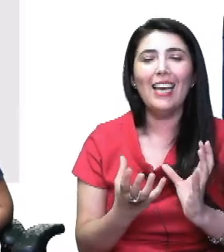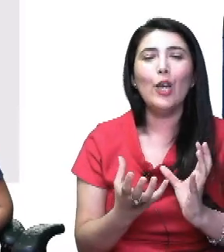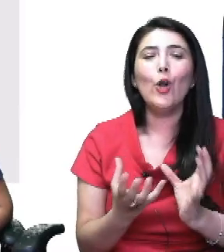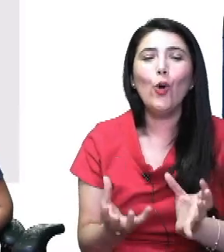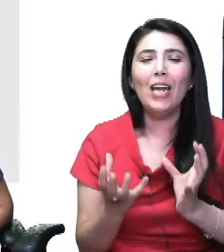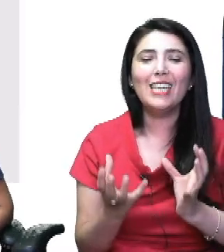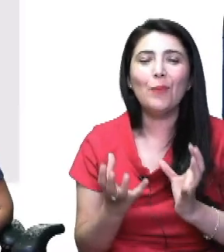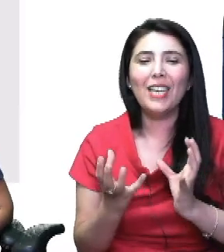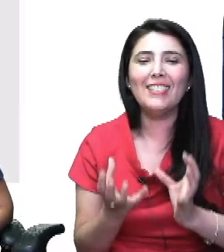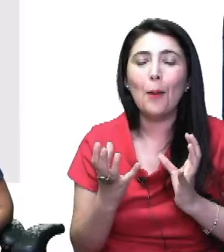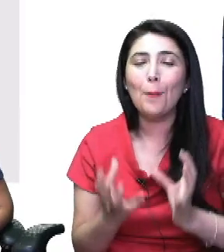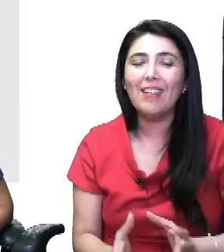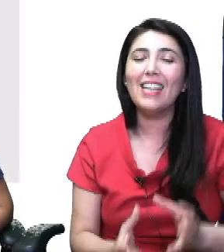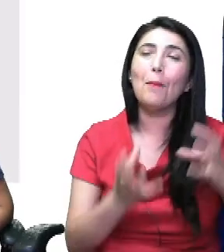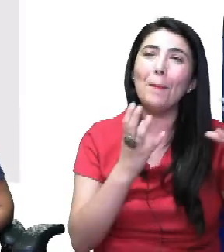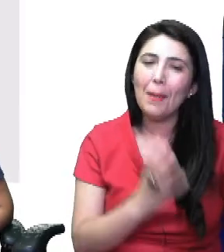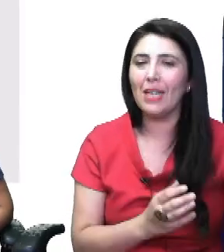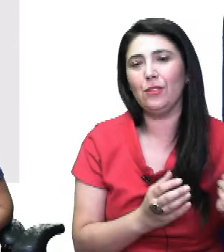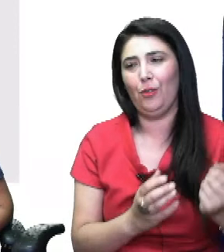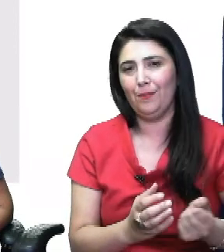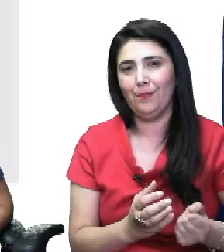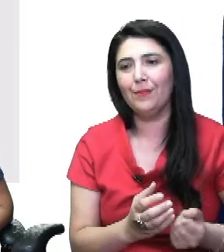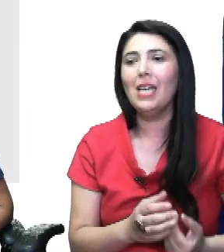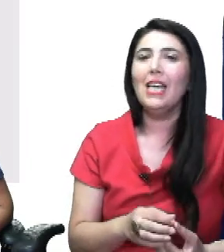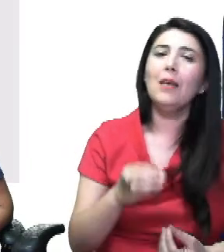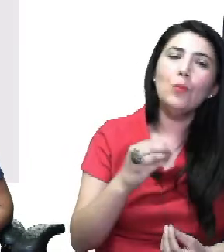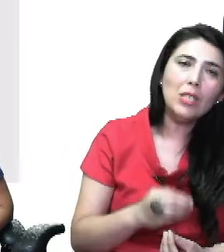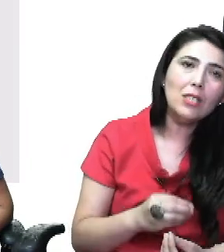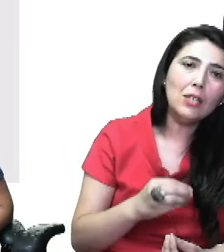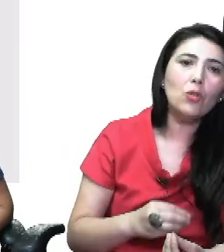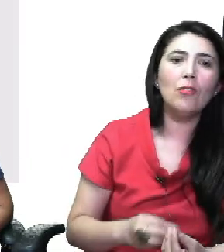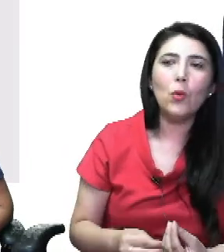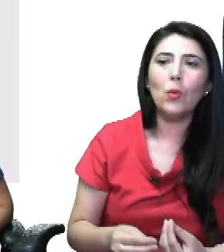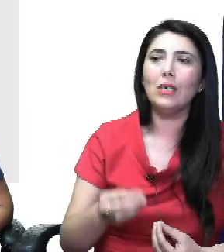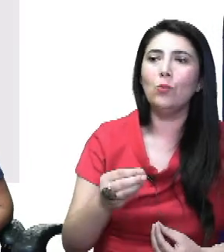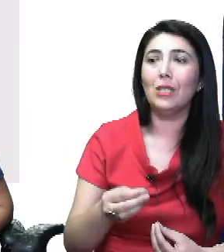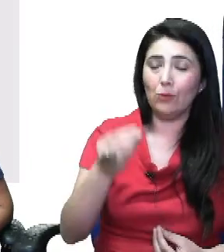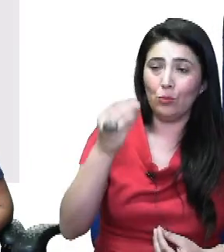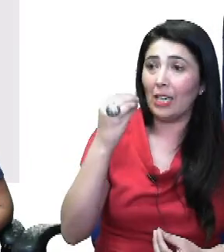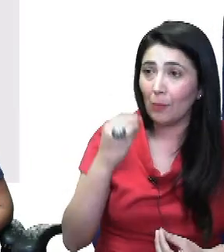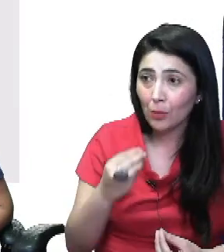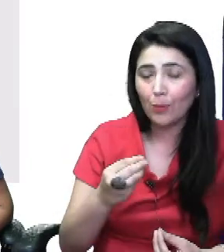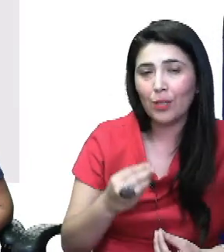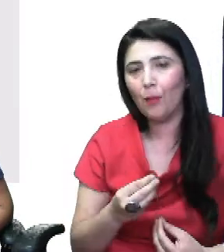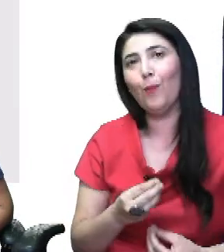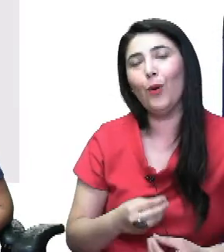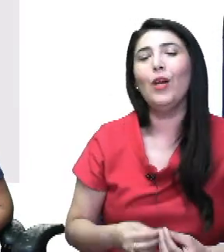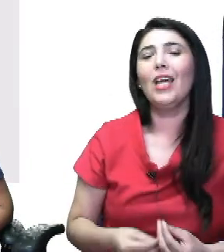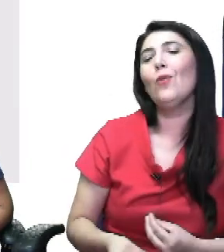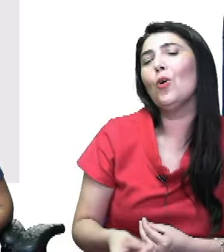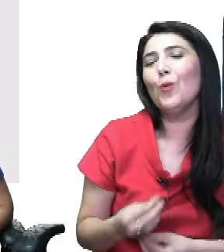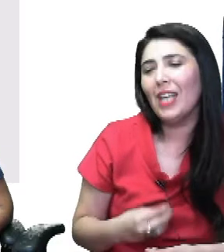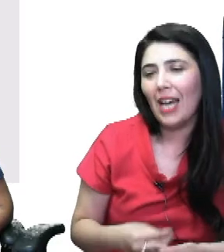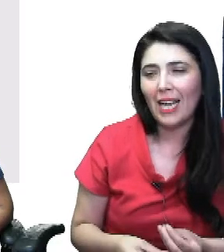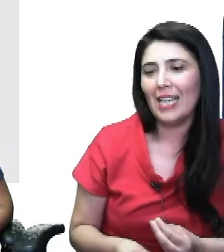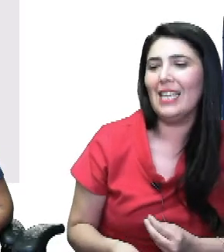modulada con las experiencias previas de preparación. Es muy distinto vivir un terremoto, por ejemplo, en